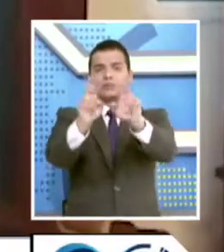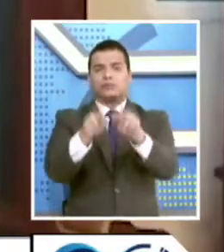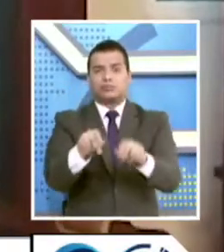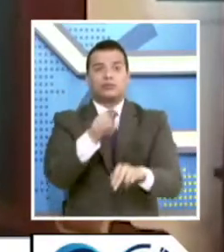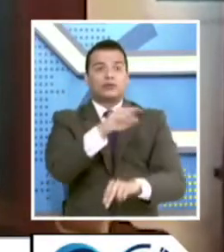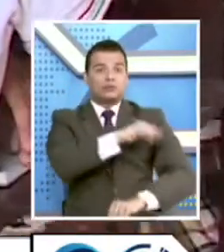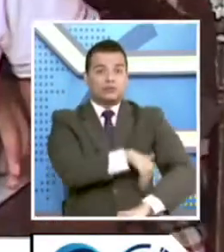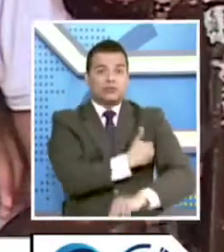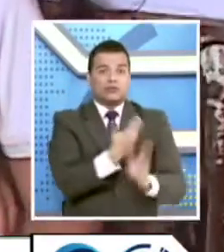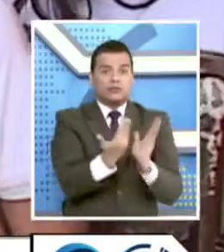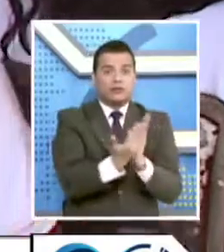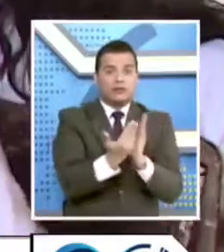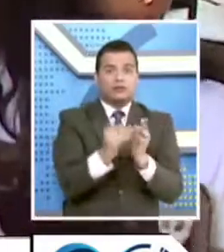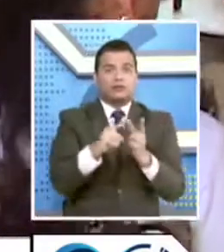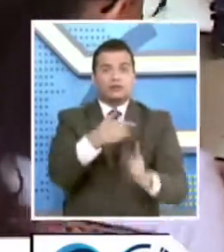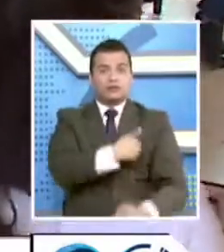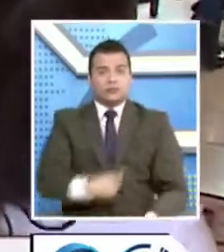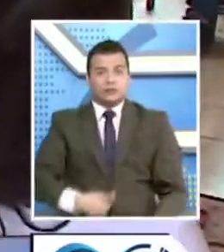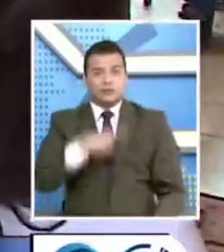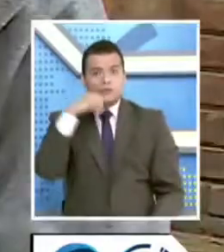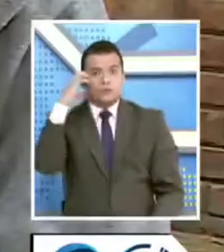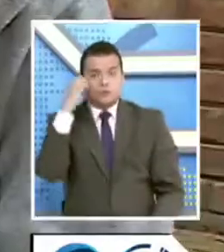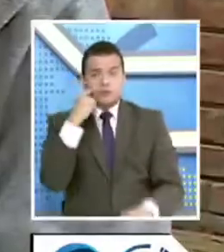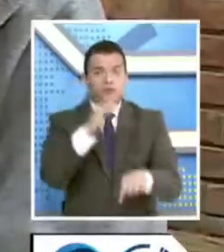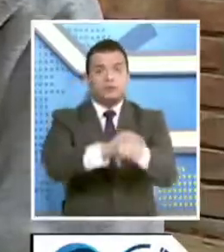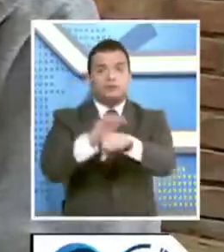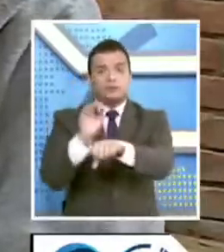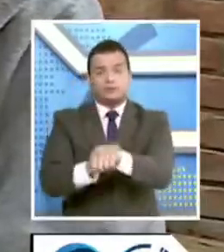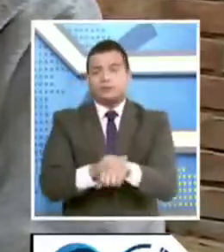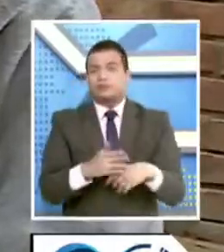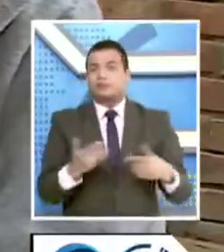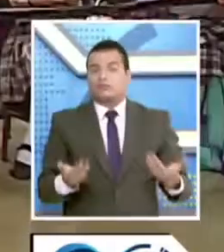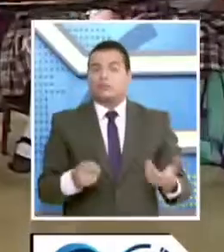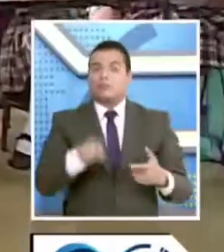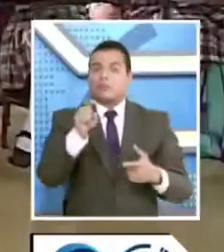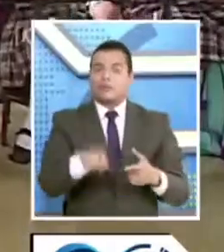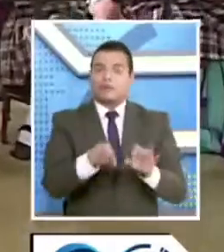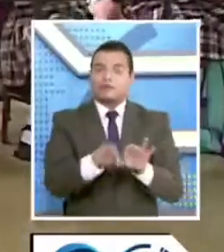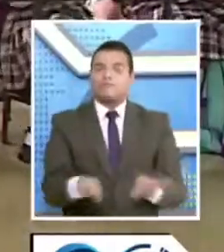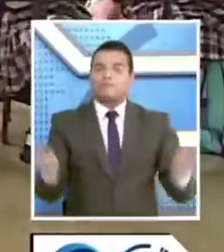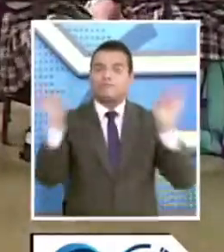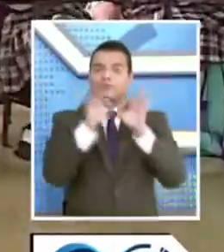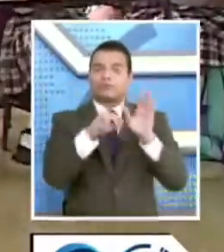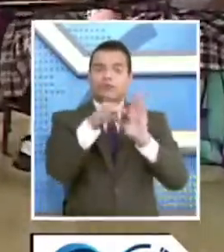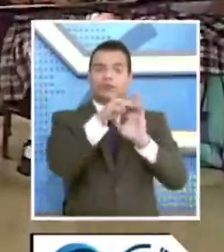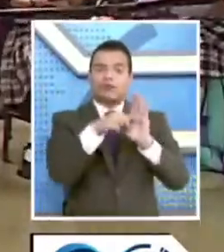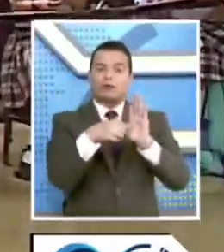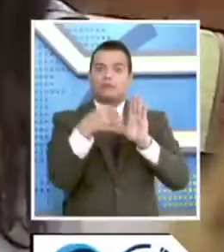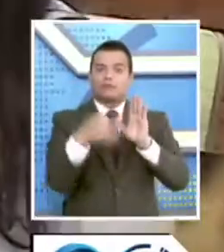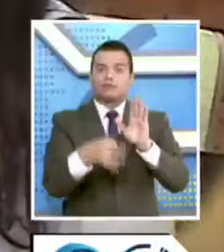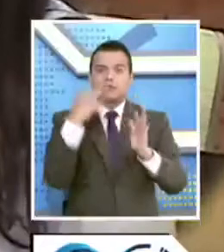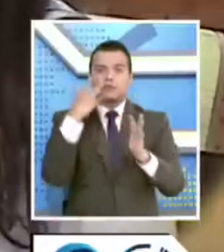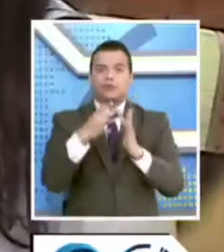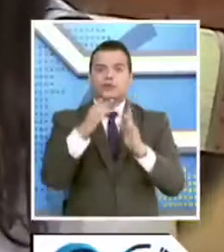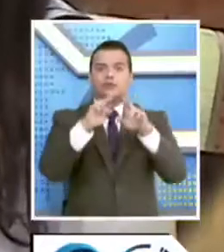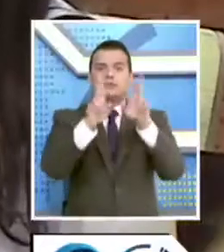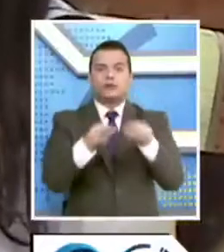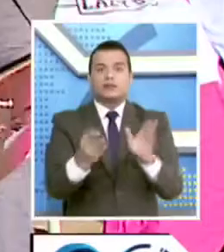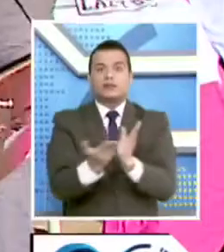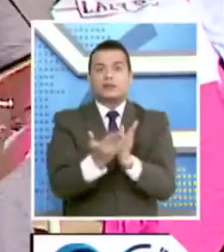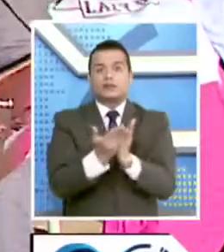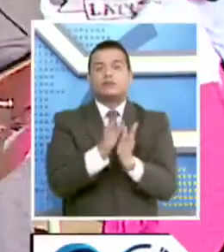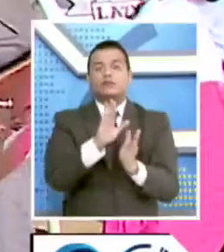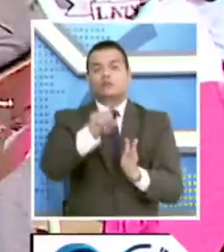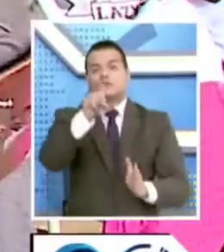señor presidente, velemos por la integridad, pero tenemos que reglamentar la educación a distancia presencial o de educación